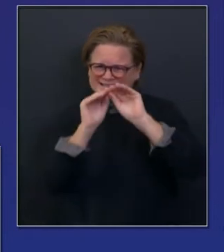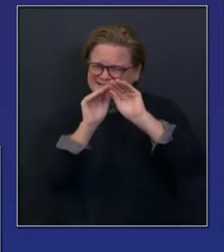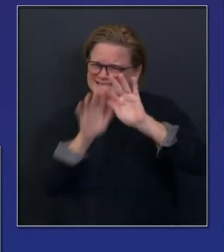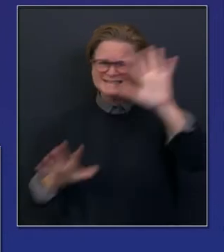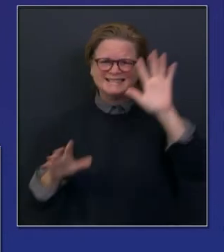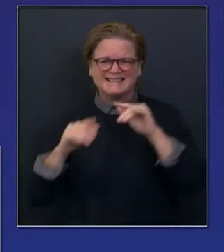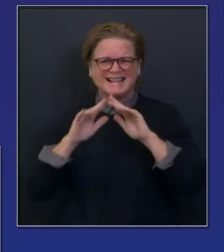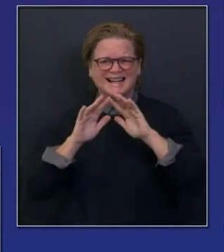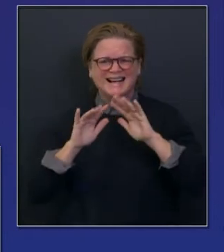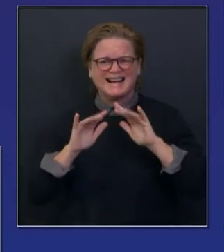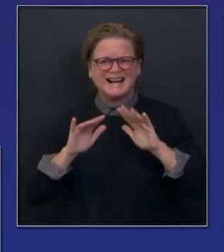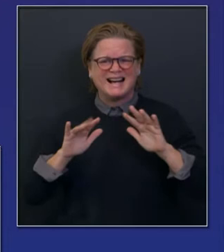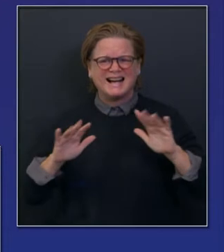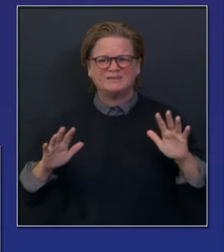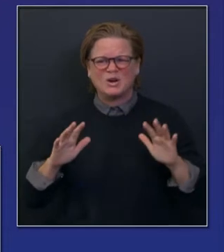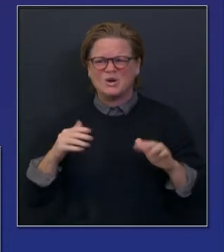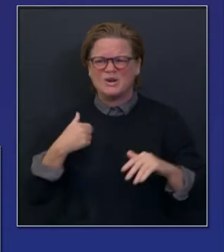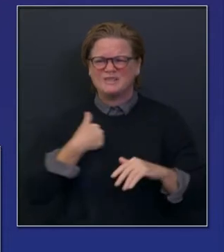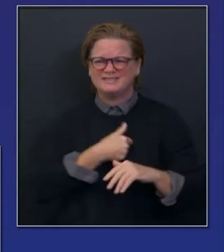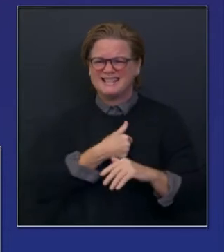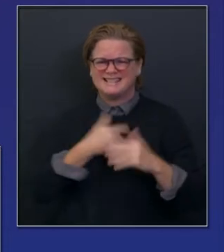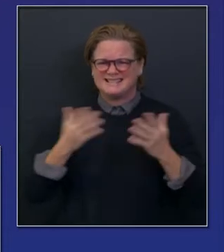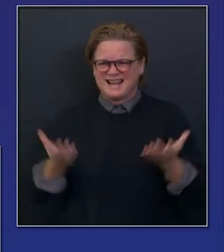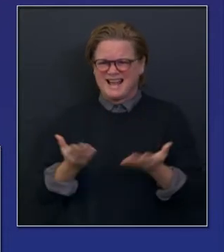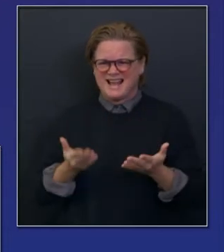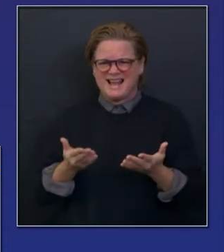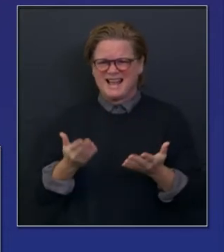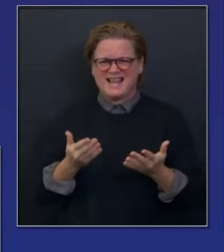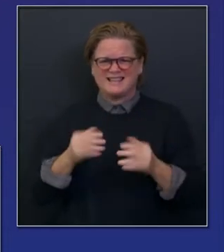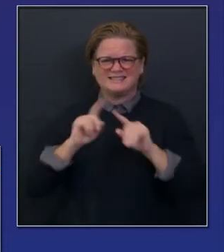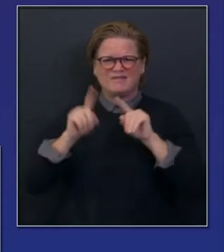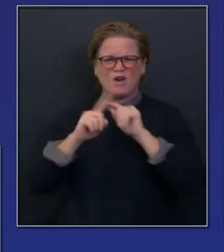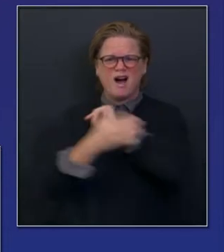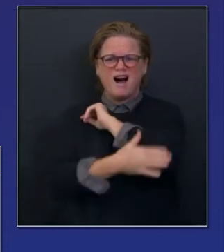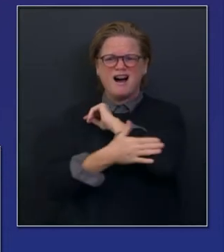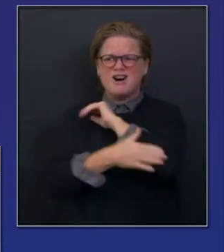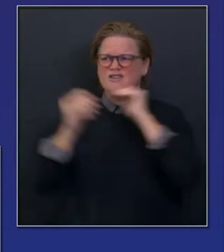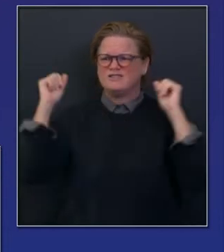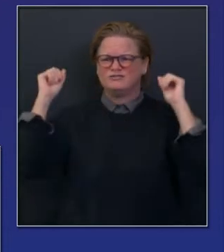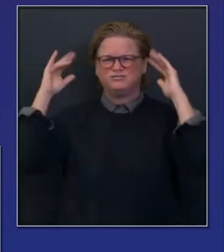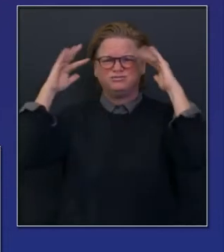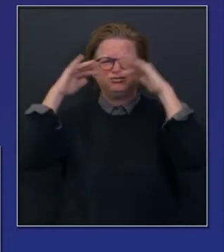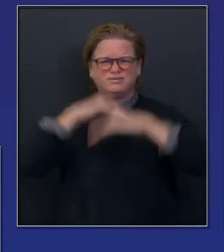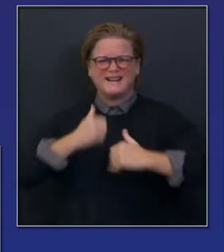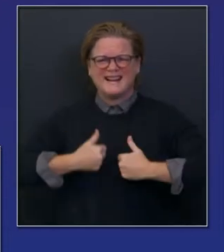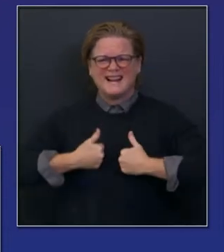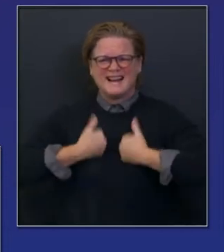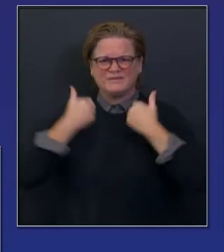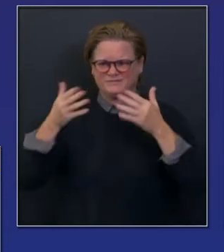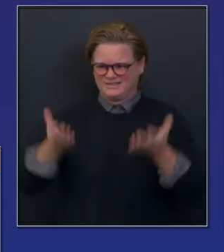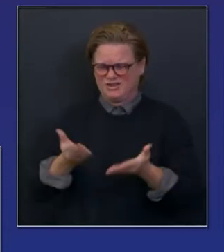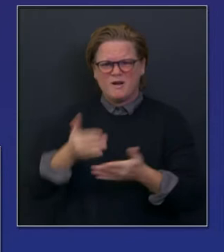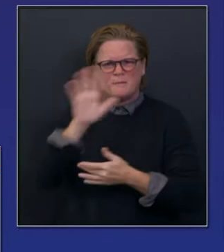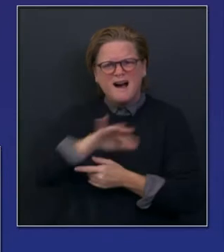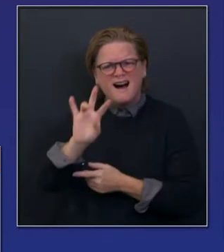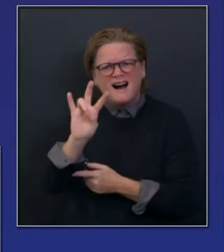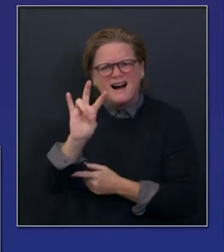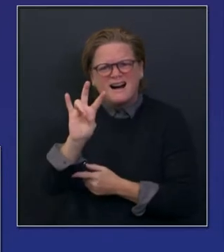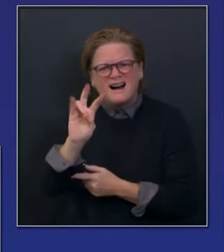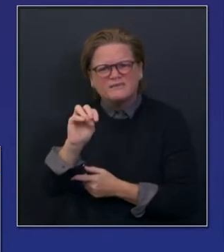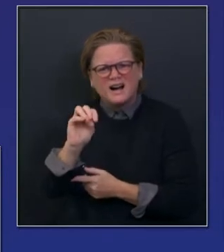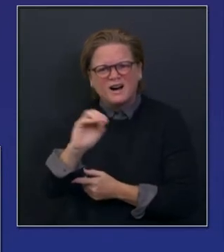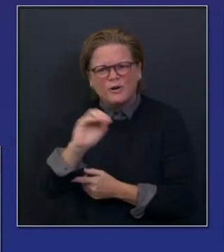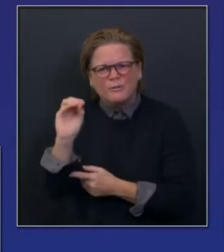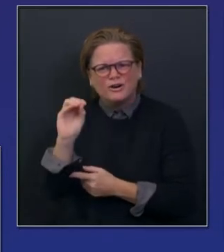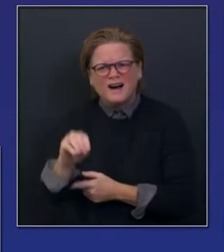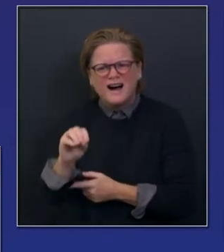estado son personas nacidas en el extranjero. Nos incumbe ver a la gente donde se encuentran, y esto será